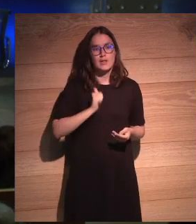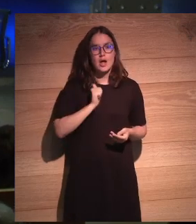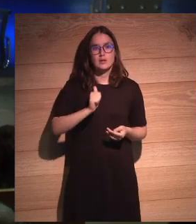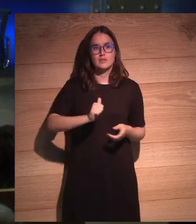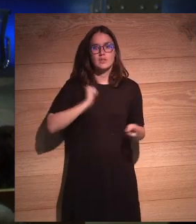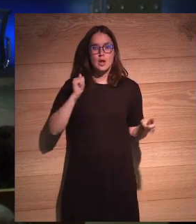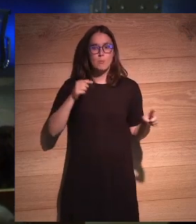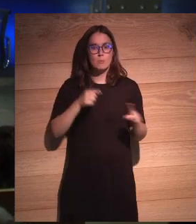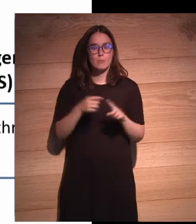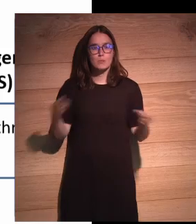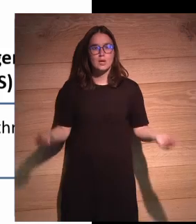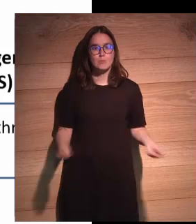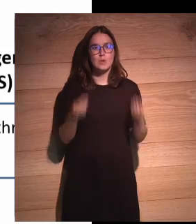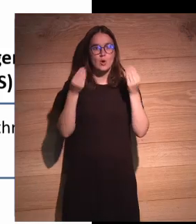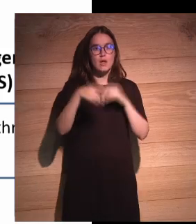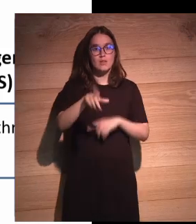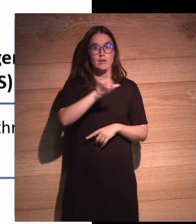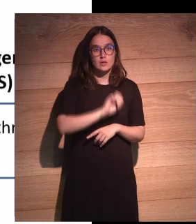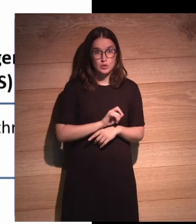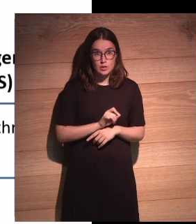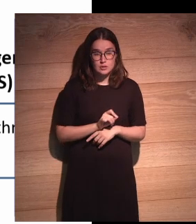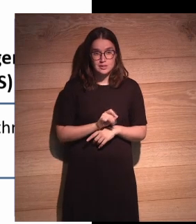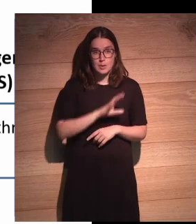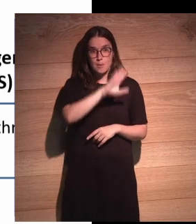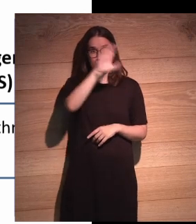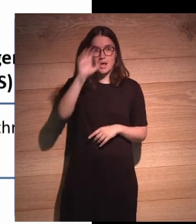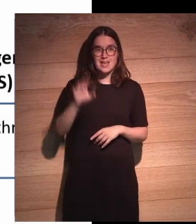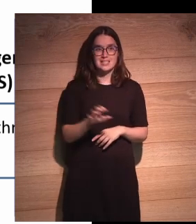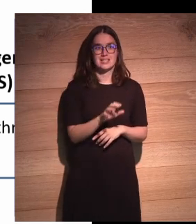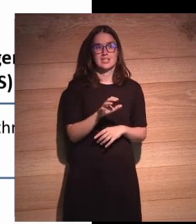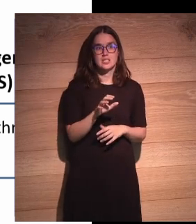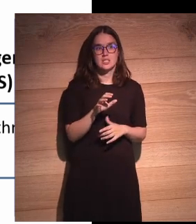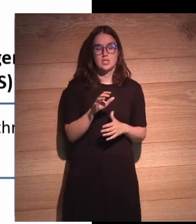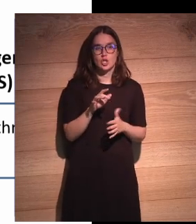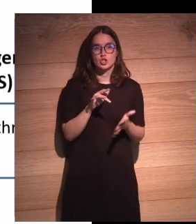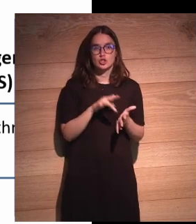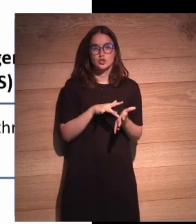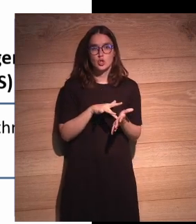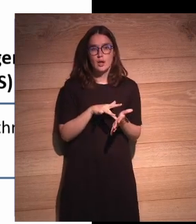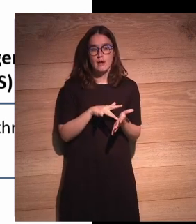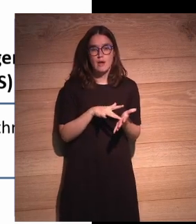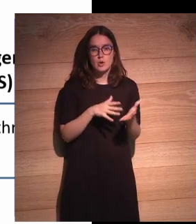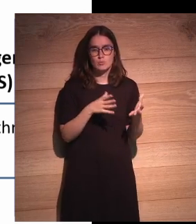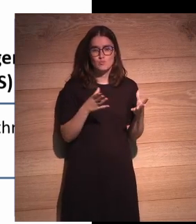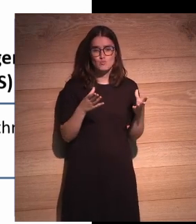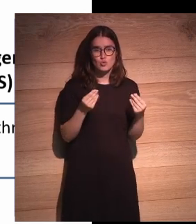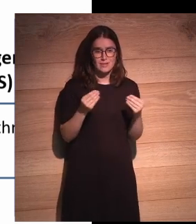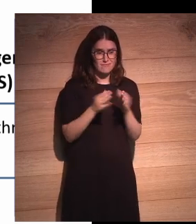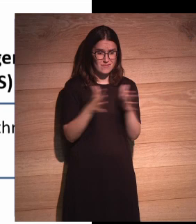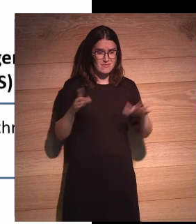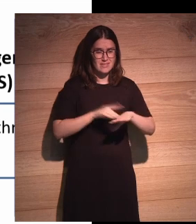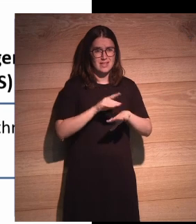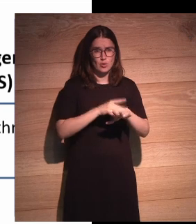artificial para mejorar la toma de decisiones en países donde existe cantidad y calidad del